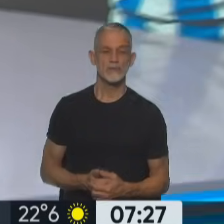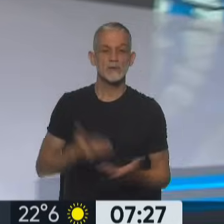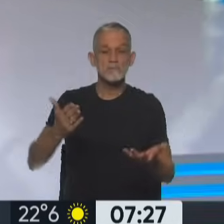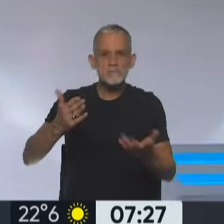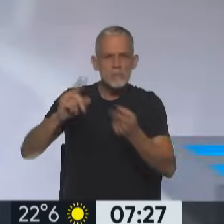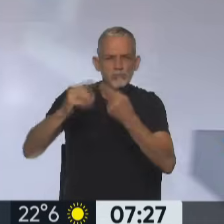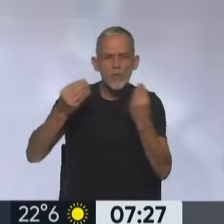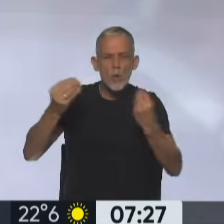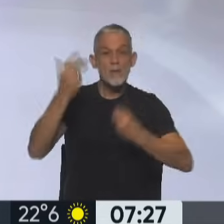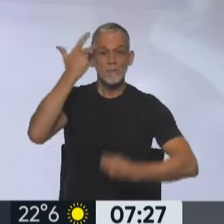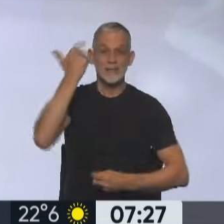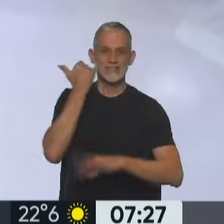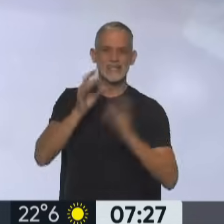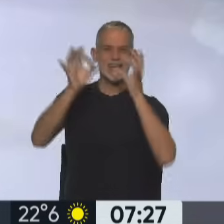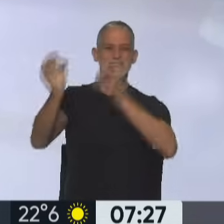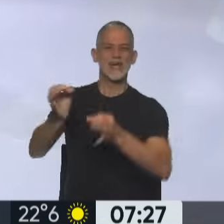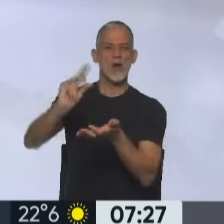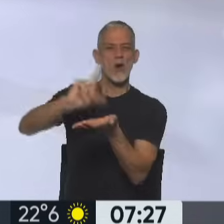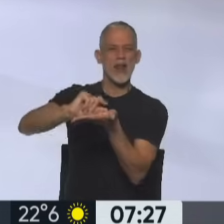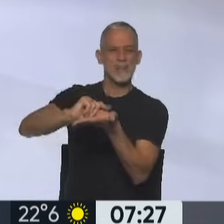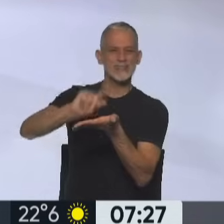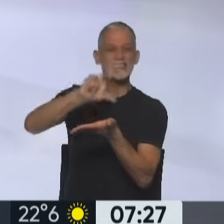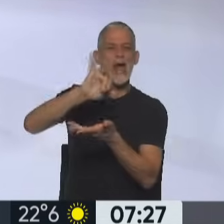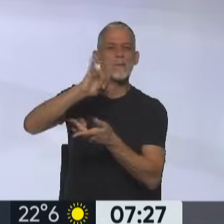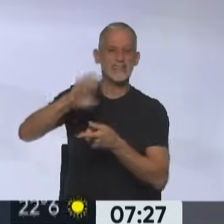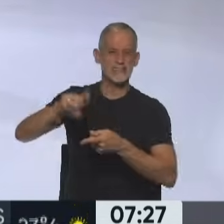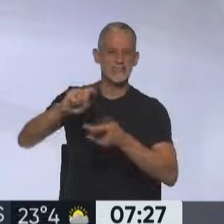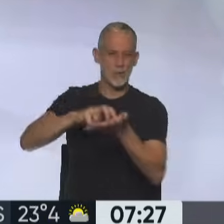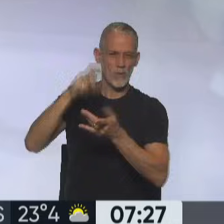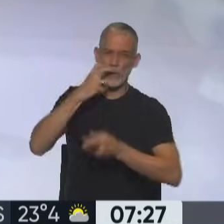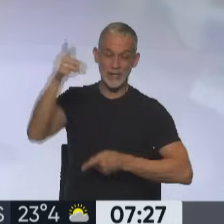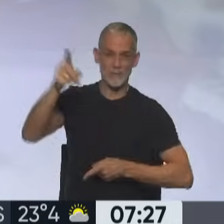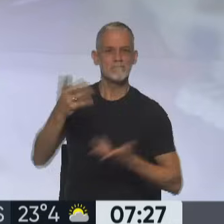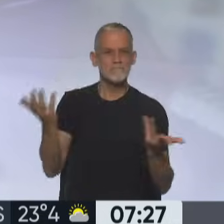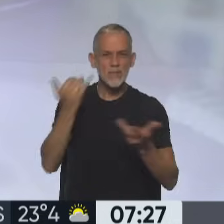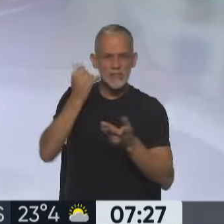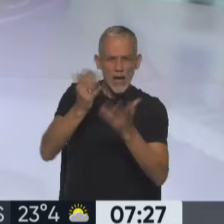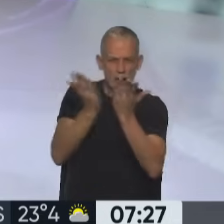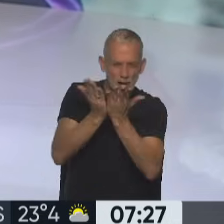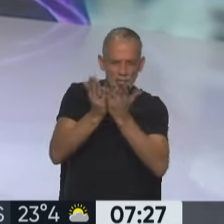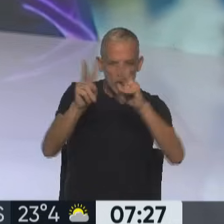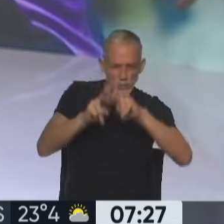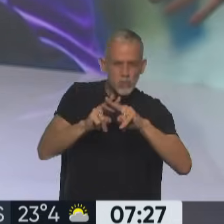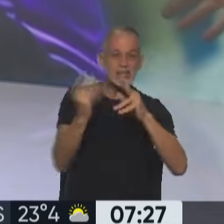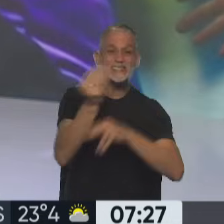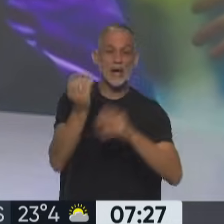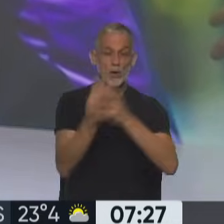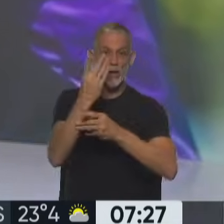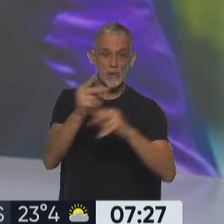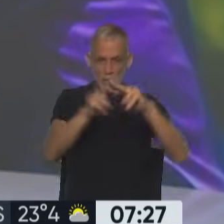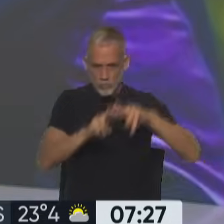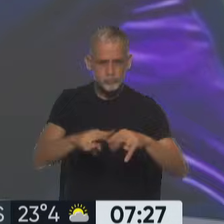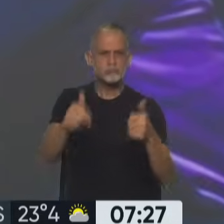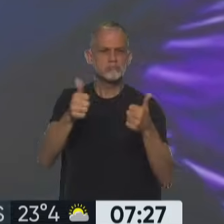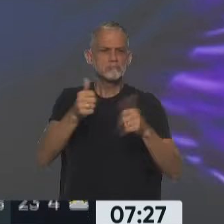Y la relación tiene que ver con que Messi ya está en La Paz. Finalmente decidió, ¿se acuerdan de los estudios que se hizo el sábado por la mañana? Arrojaron un resultado